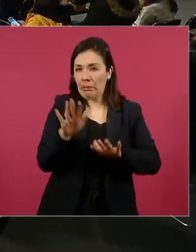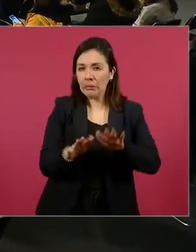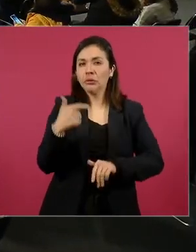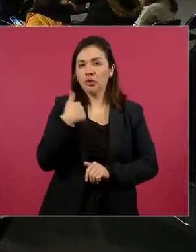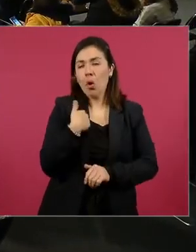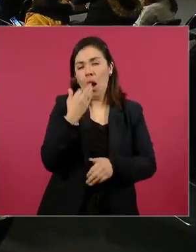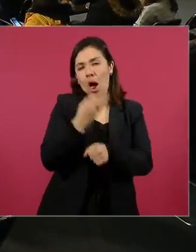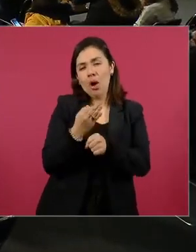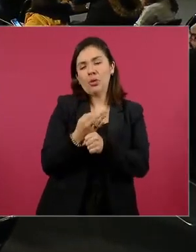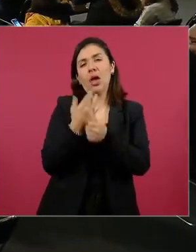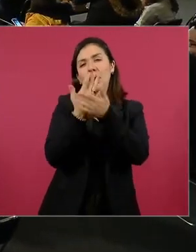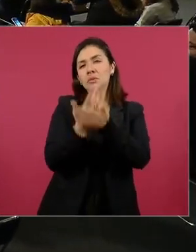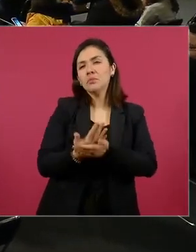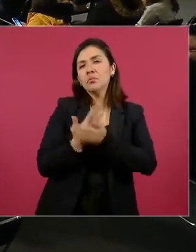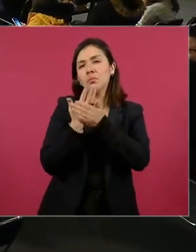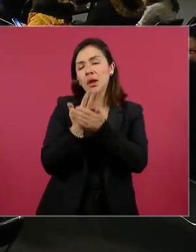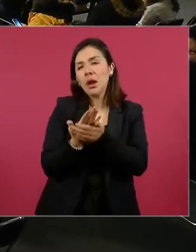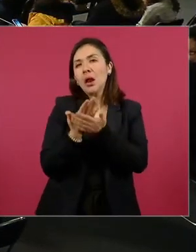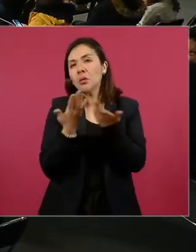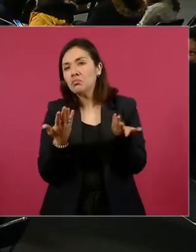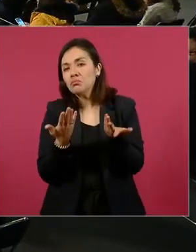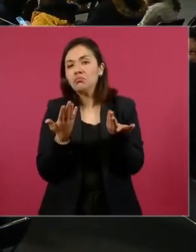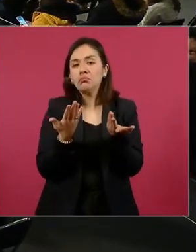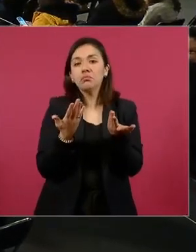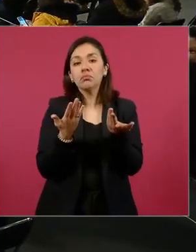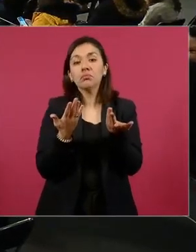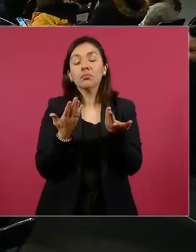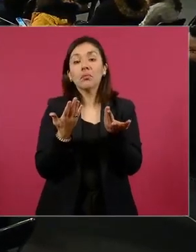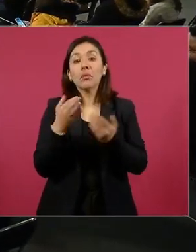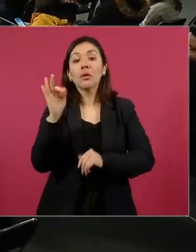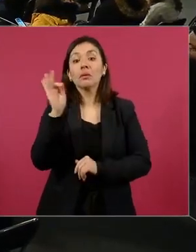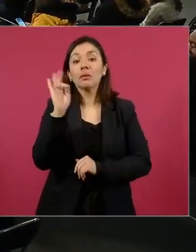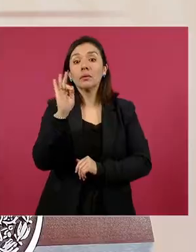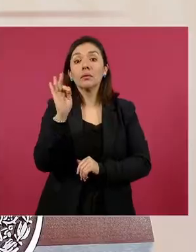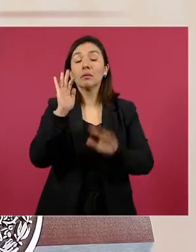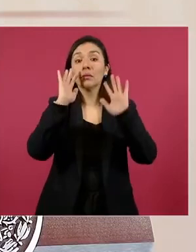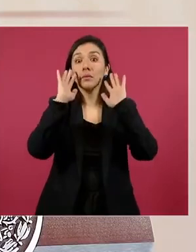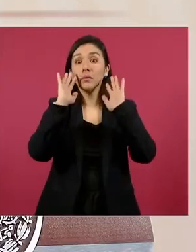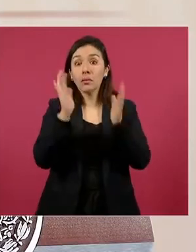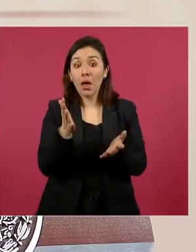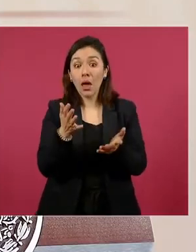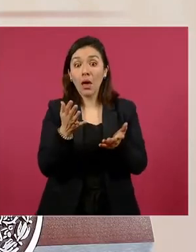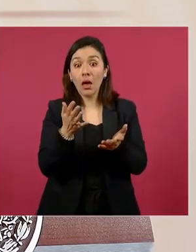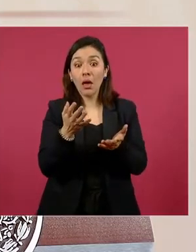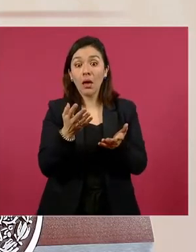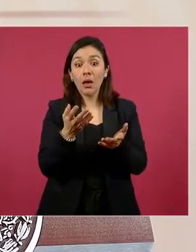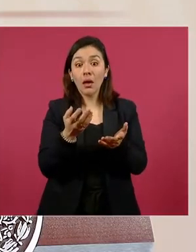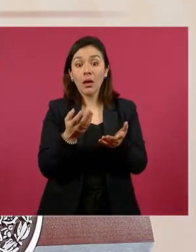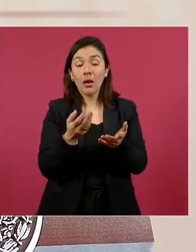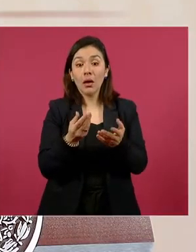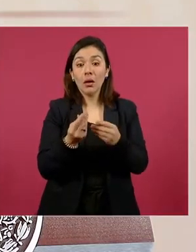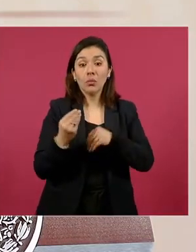estamos esperando que se dé la toma de posesión